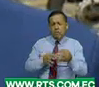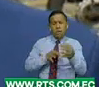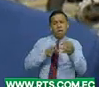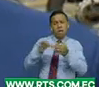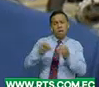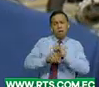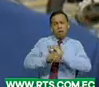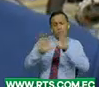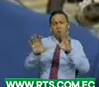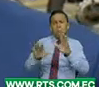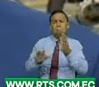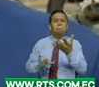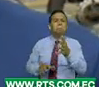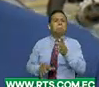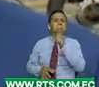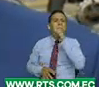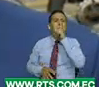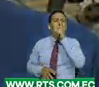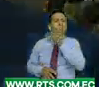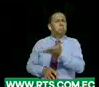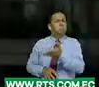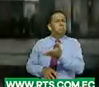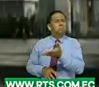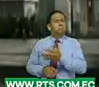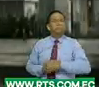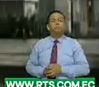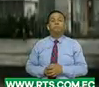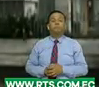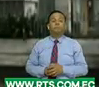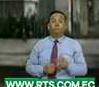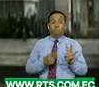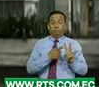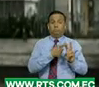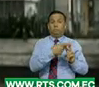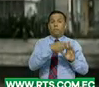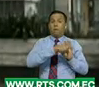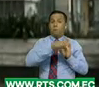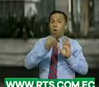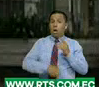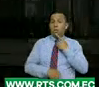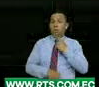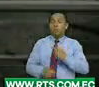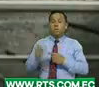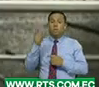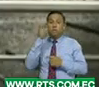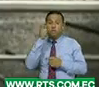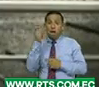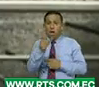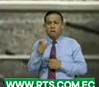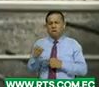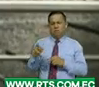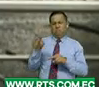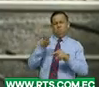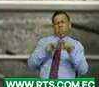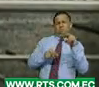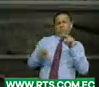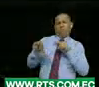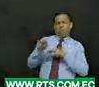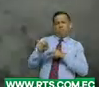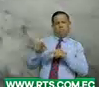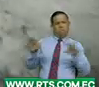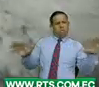esperamos que el juez entienda y reconozca para ambos el ministerio público no ha podido establecer ningún nexo causal